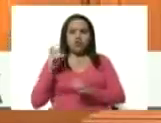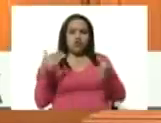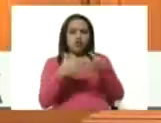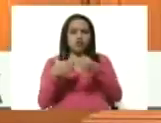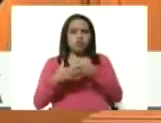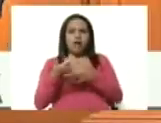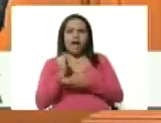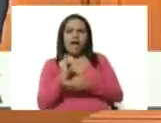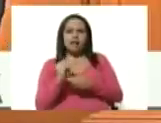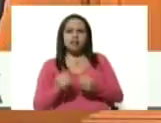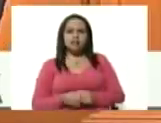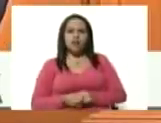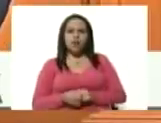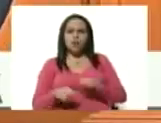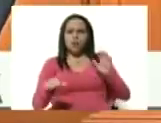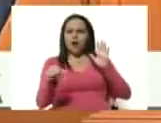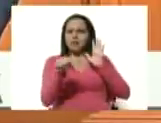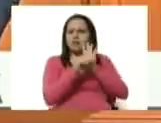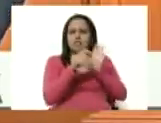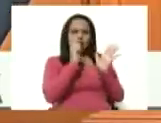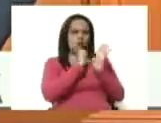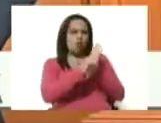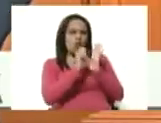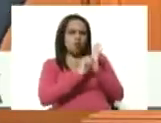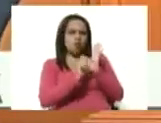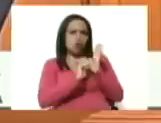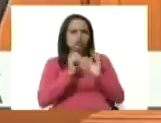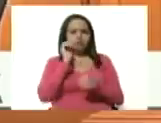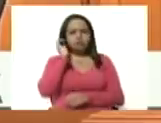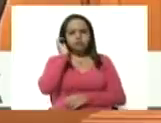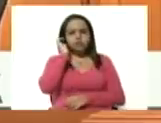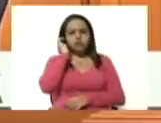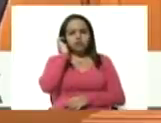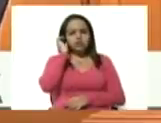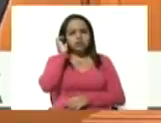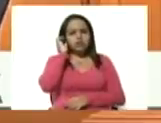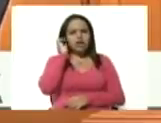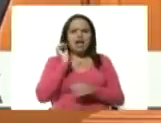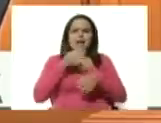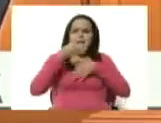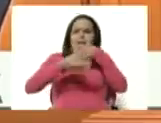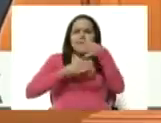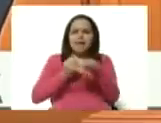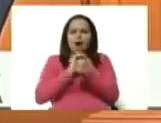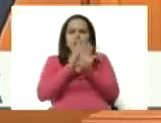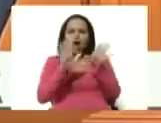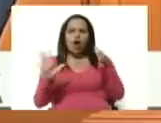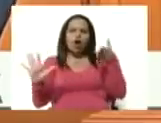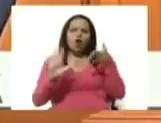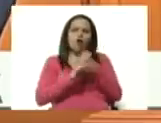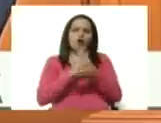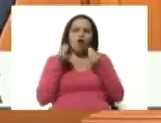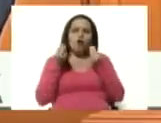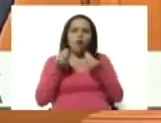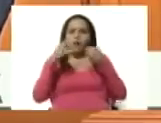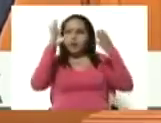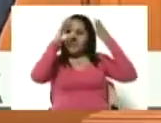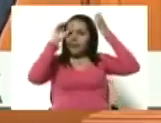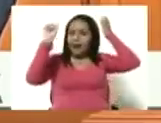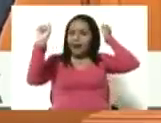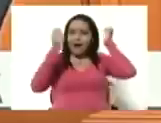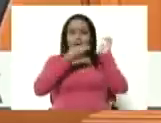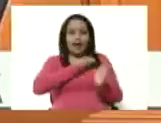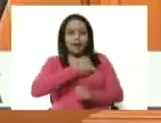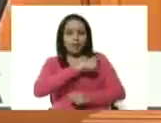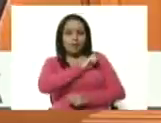un superartículo con pelos y señales de cómo en la embajada de España